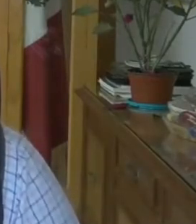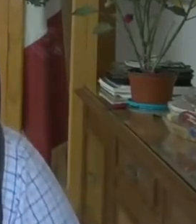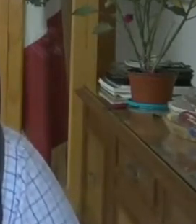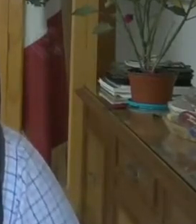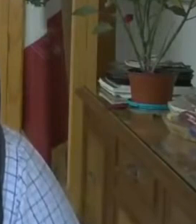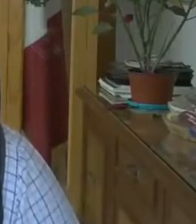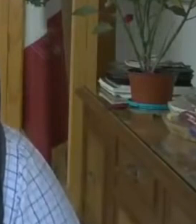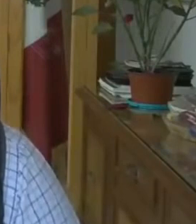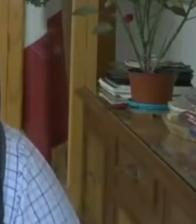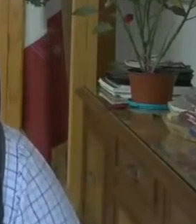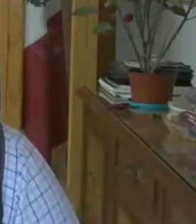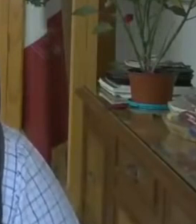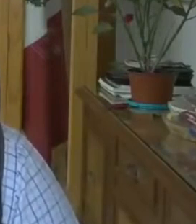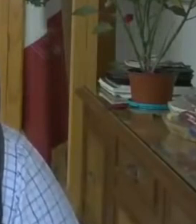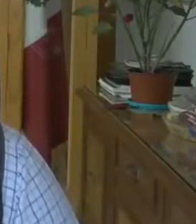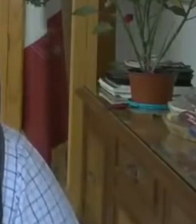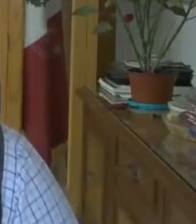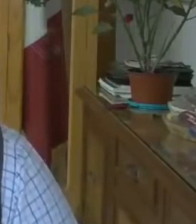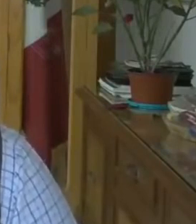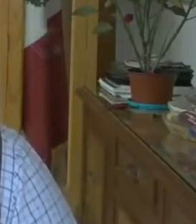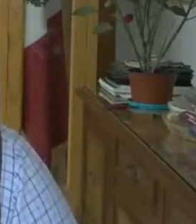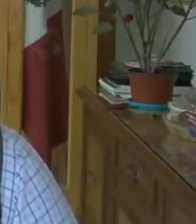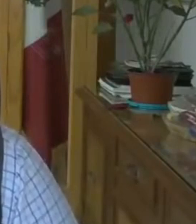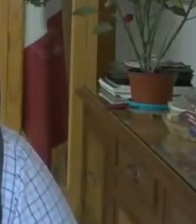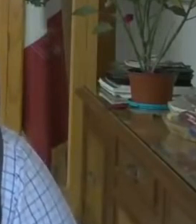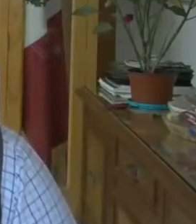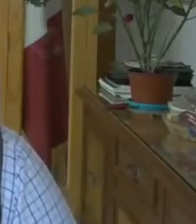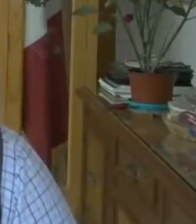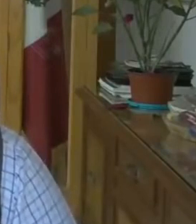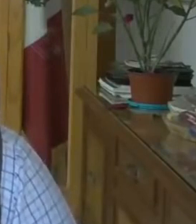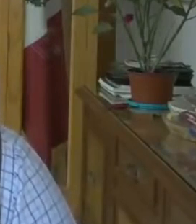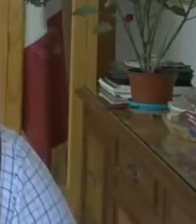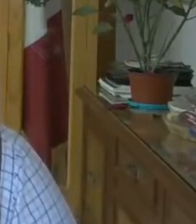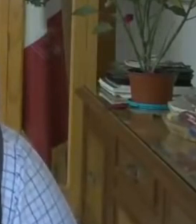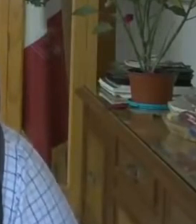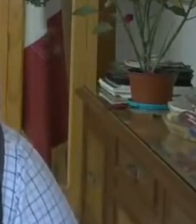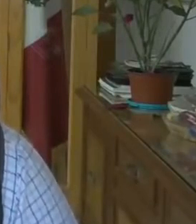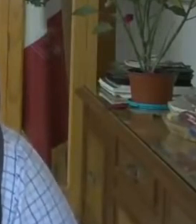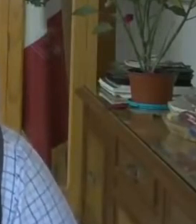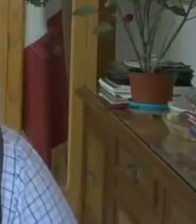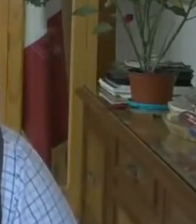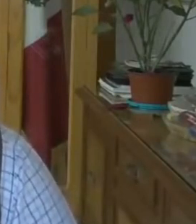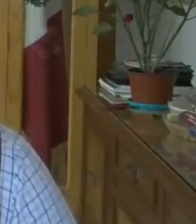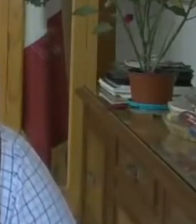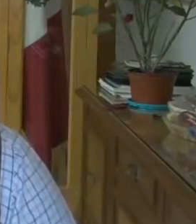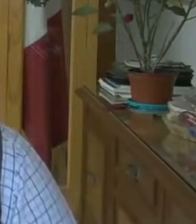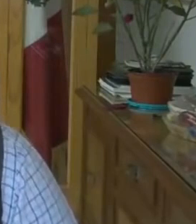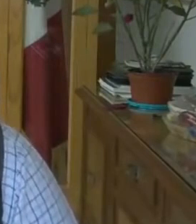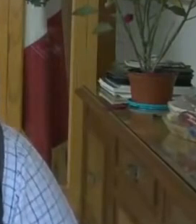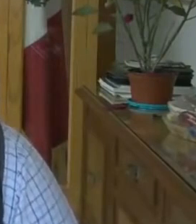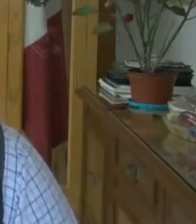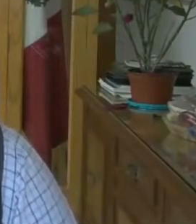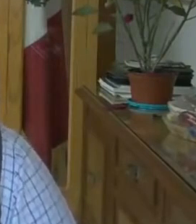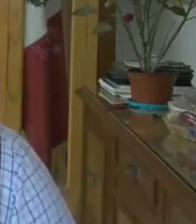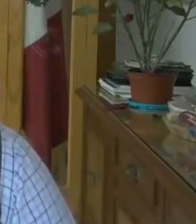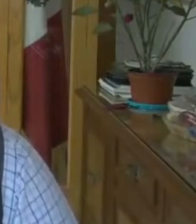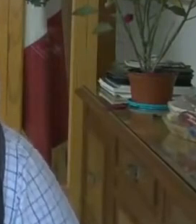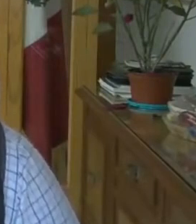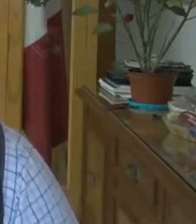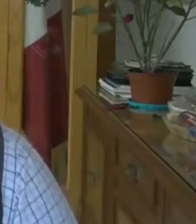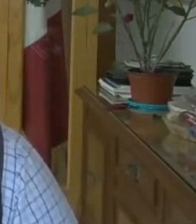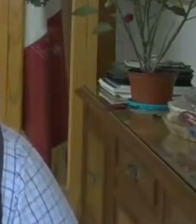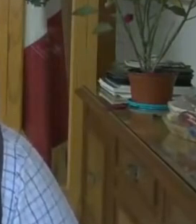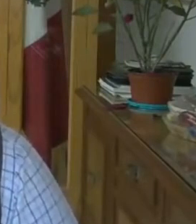a las personas que tienen obviamente esquemas ya completos de vacunación, que también las actualizamos en esta